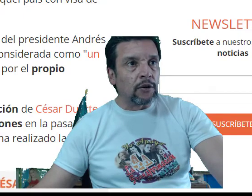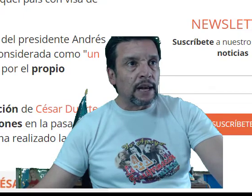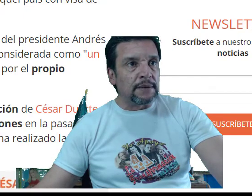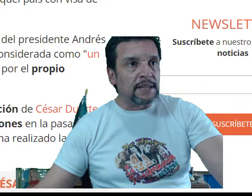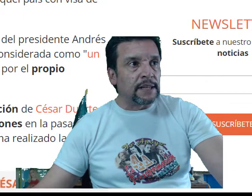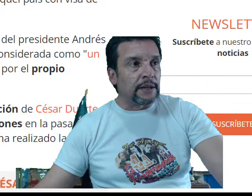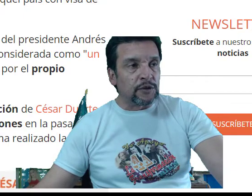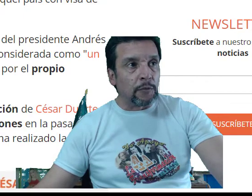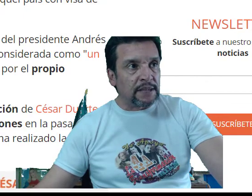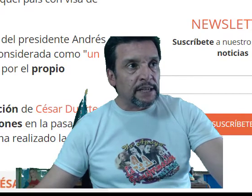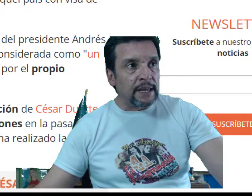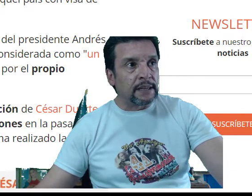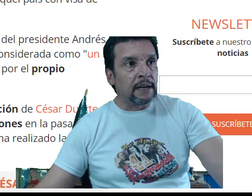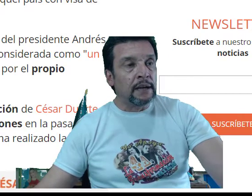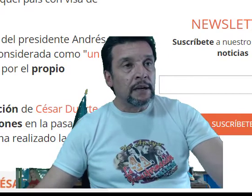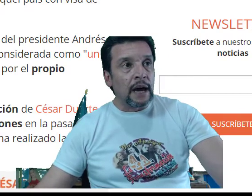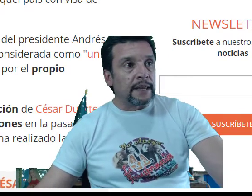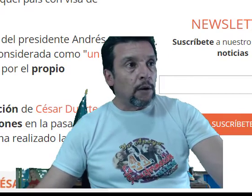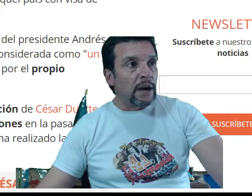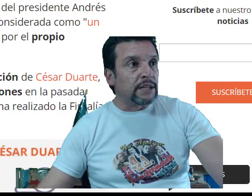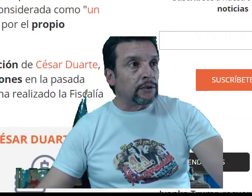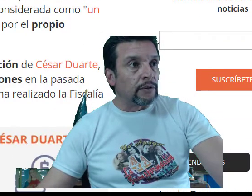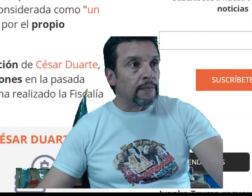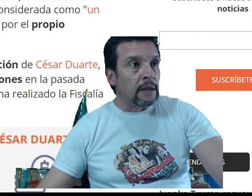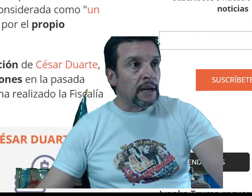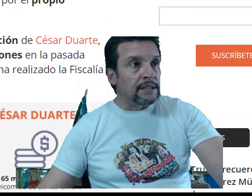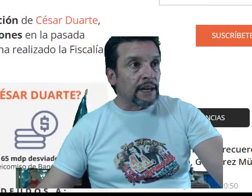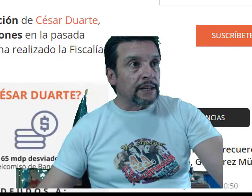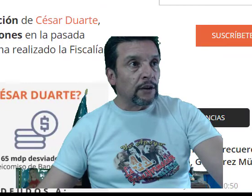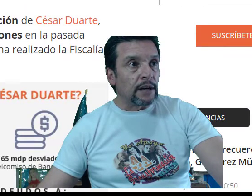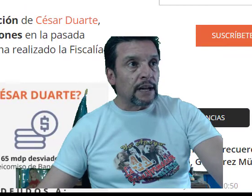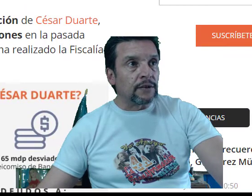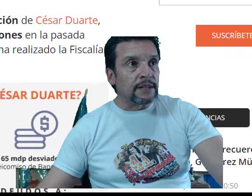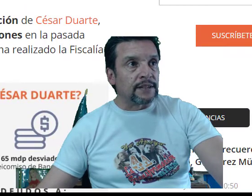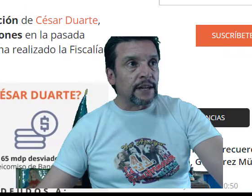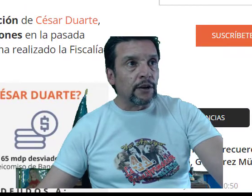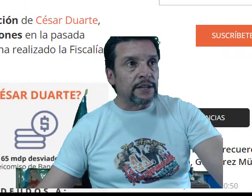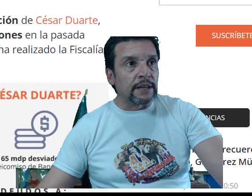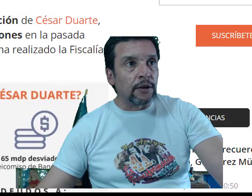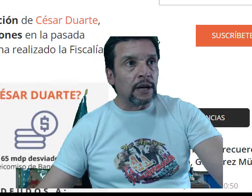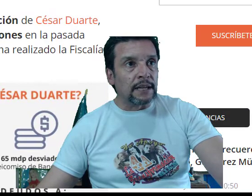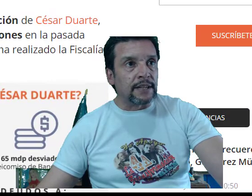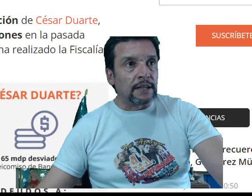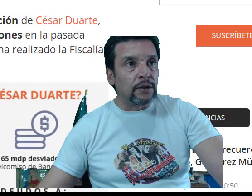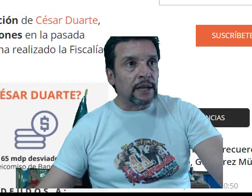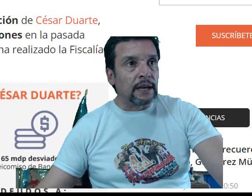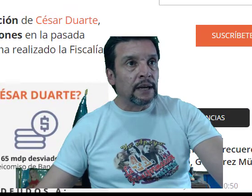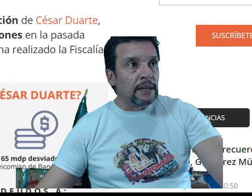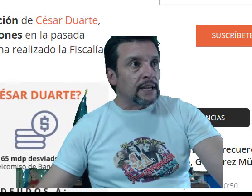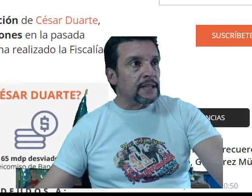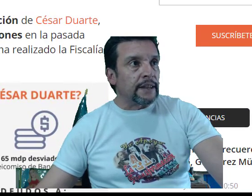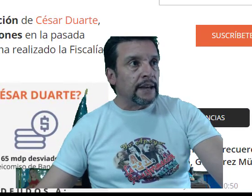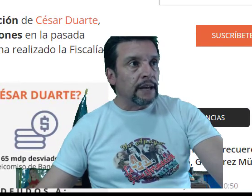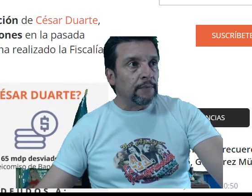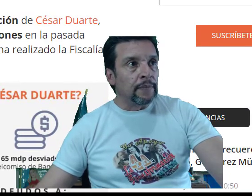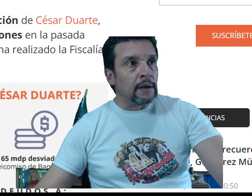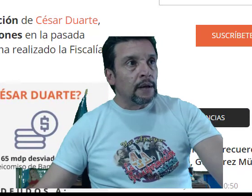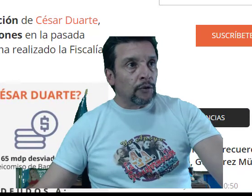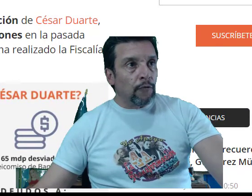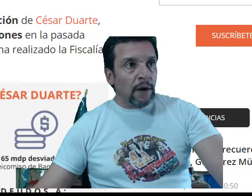en el marco de la visita de nuestro presidente allá a Washington. El secretario de Relaciones Exteriores reiteró que la extradición de César